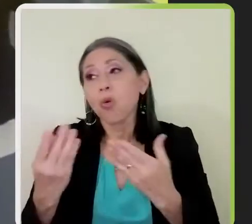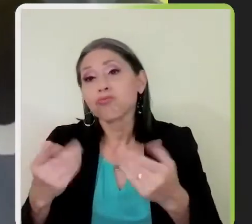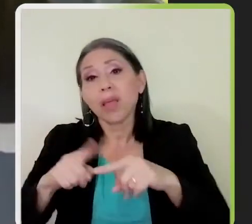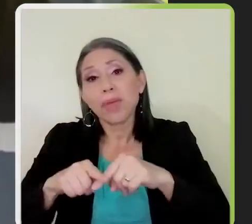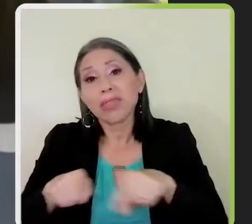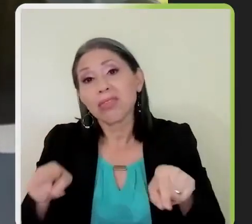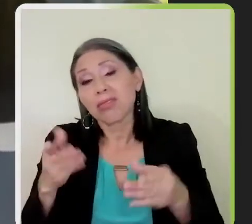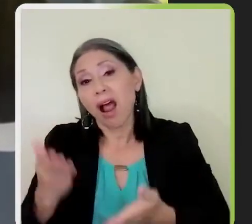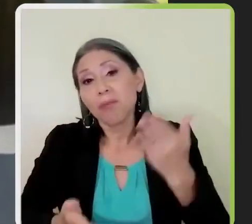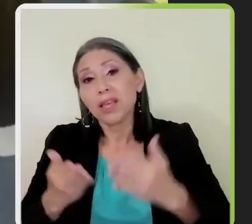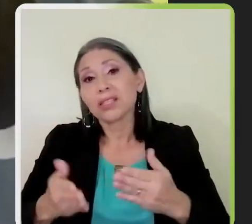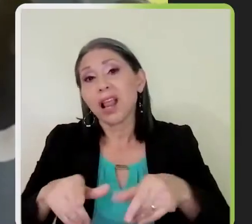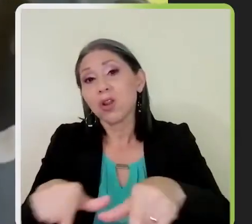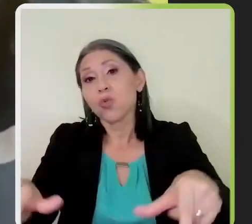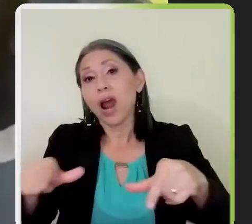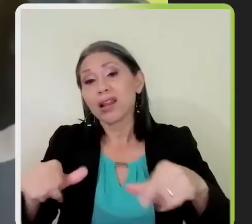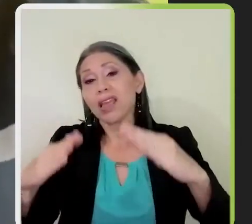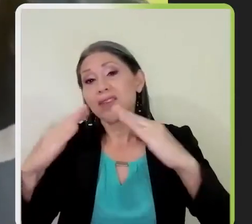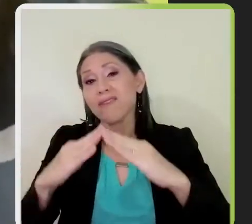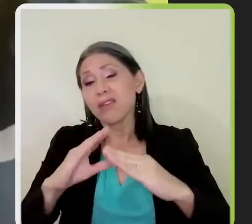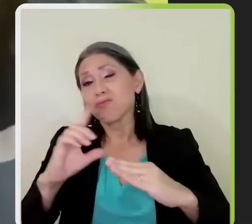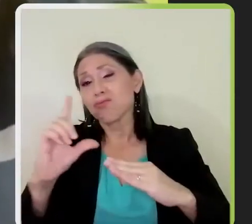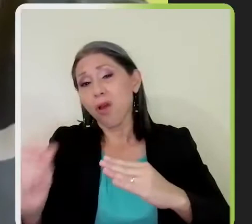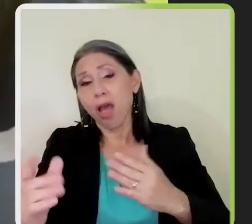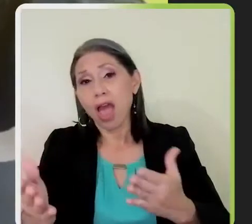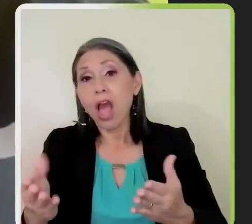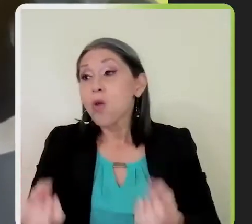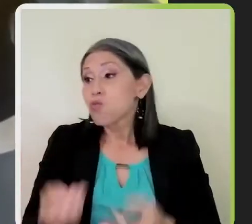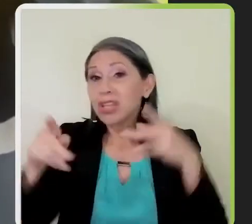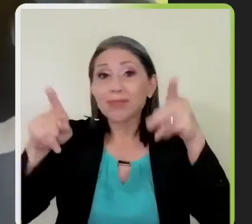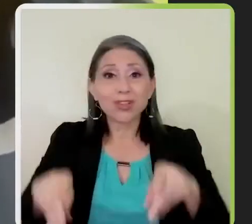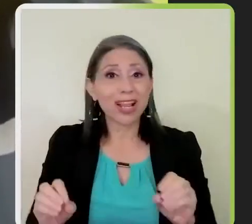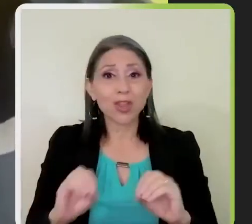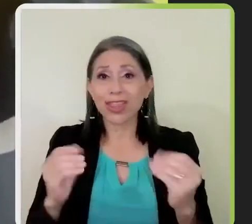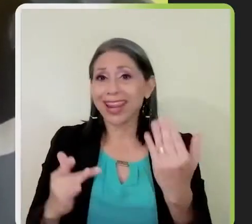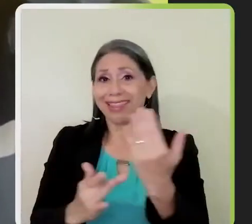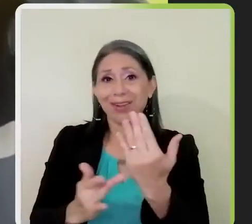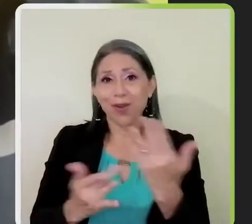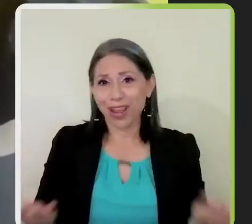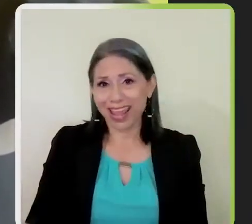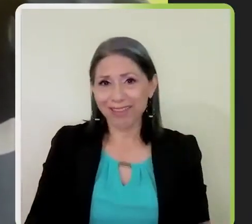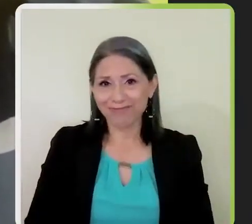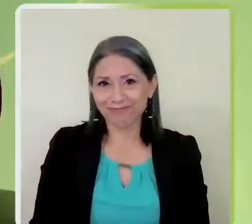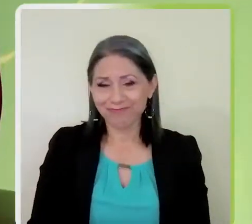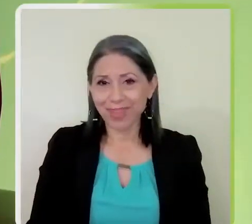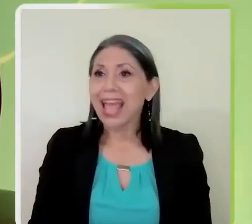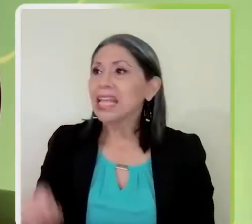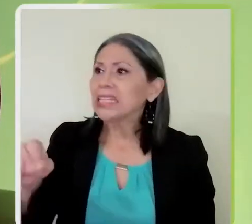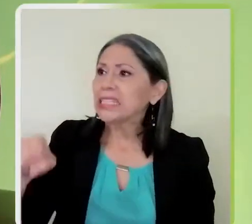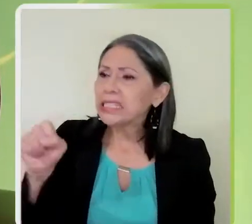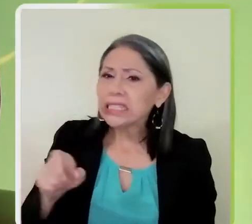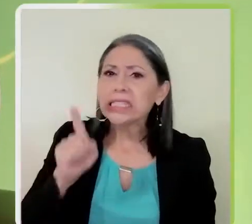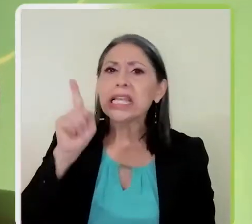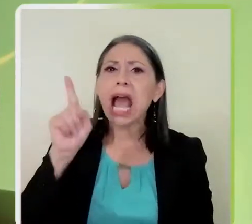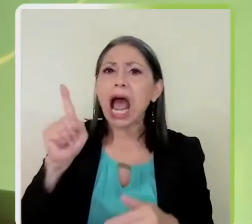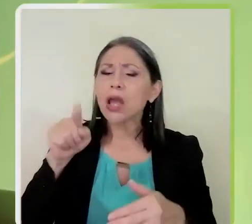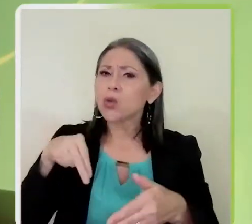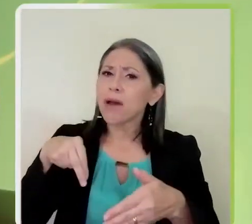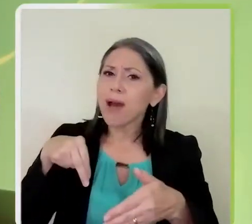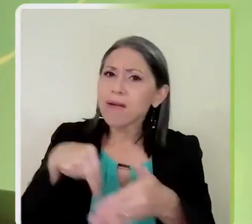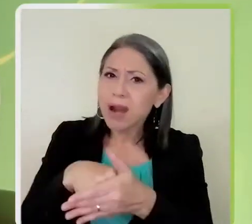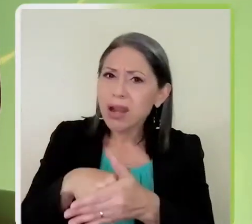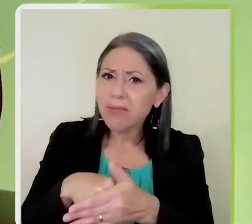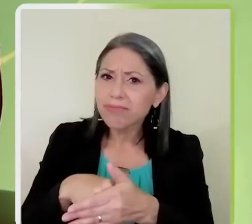cuentan con la tecnología, es lo que pretendo decir, claro. Sí, hay una Ileana, hay una barrera, una brecha